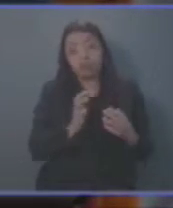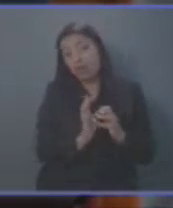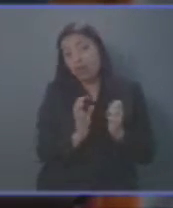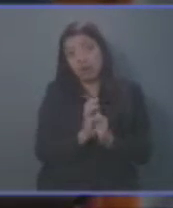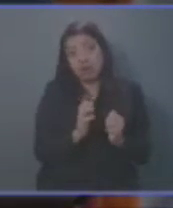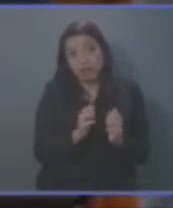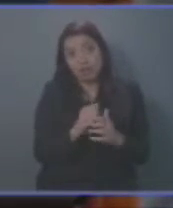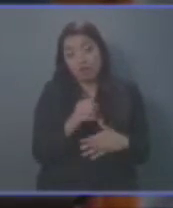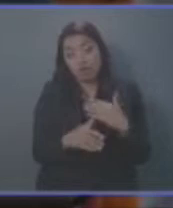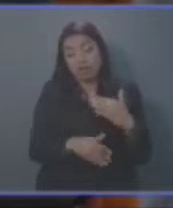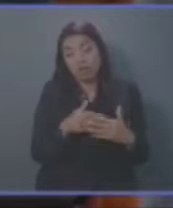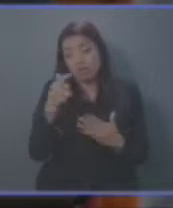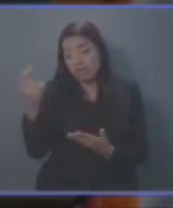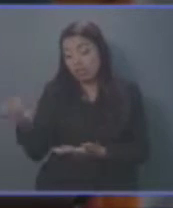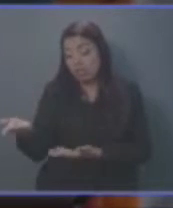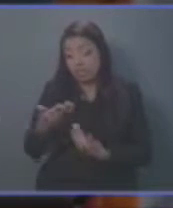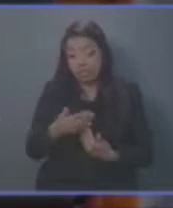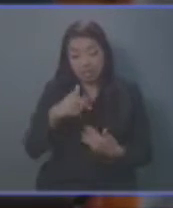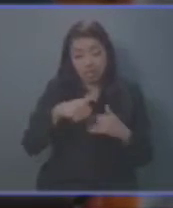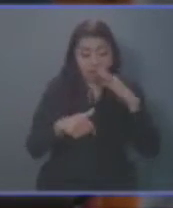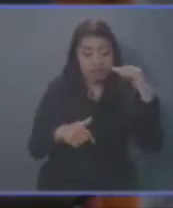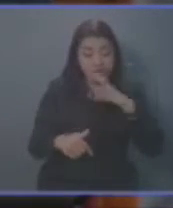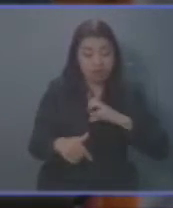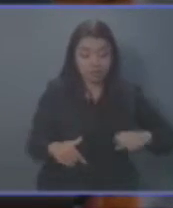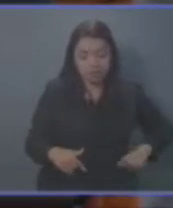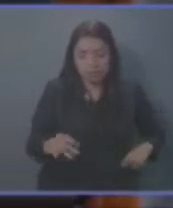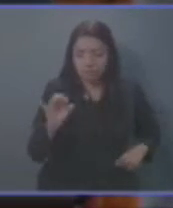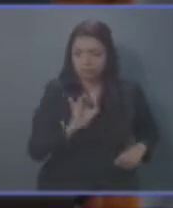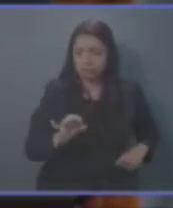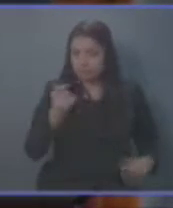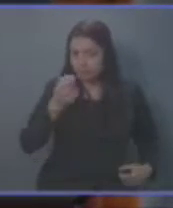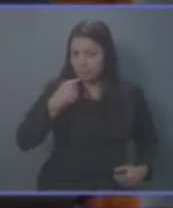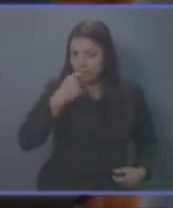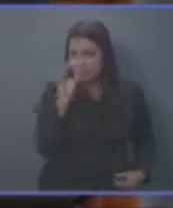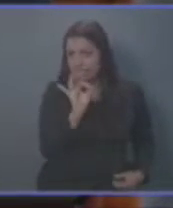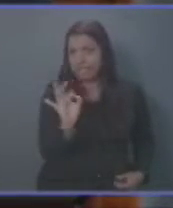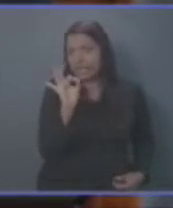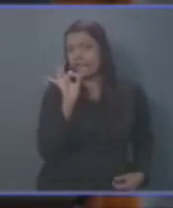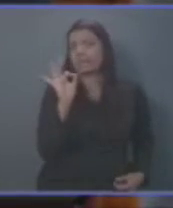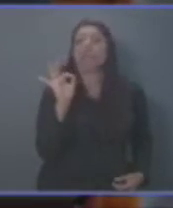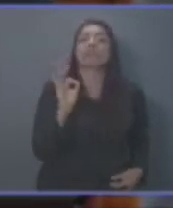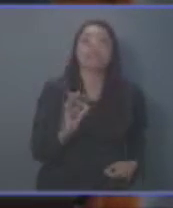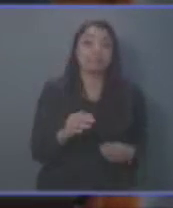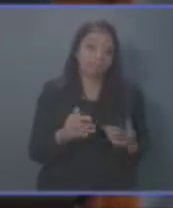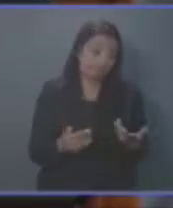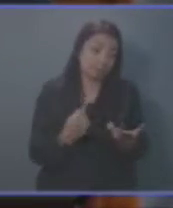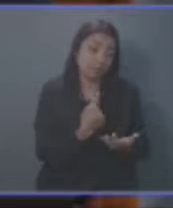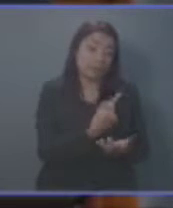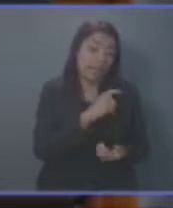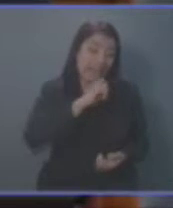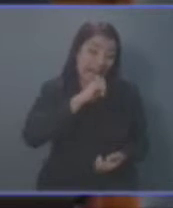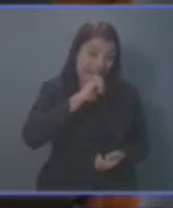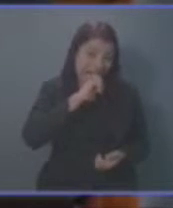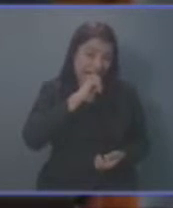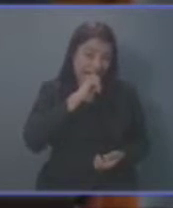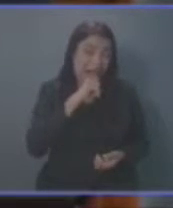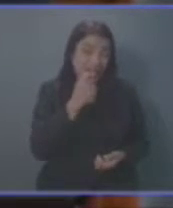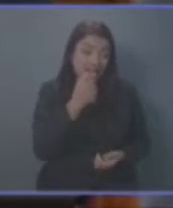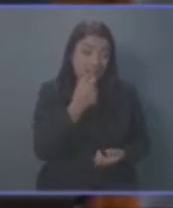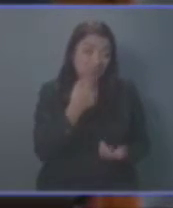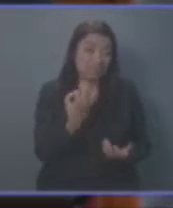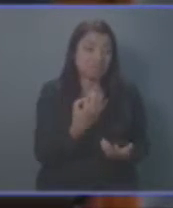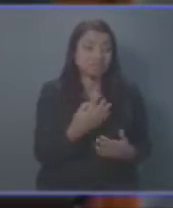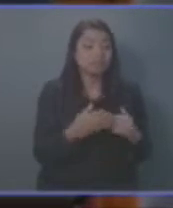nuestro país medicamentos que cumplen con los estándares de calidad para los pacientes de escasos recursos.